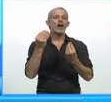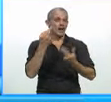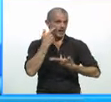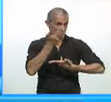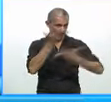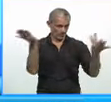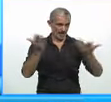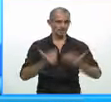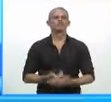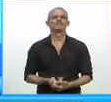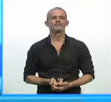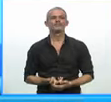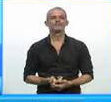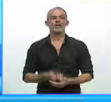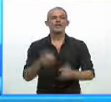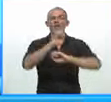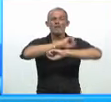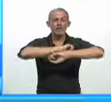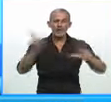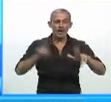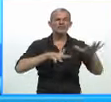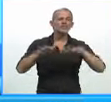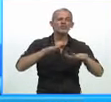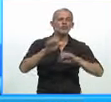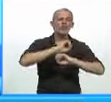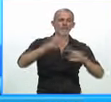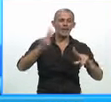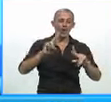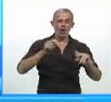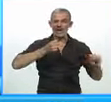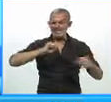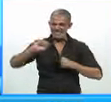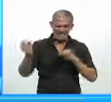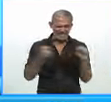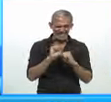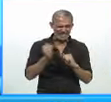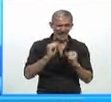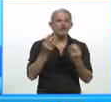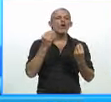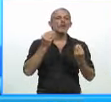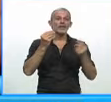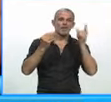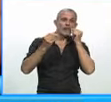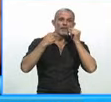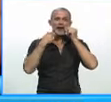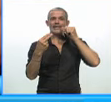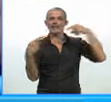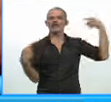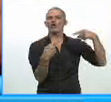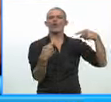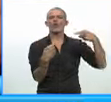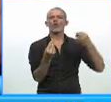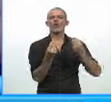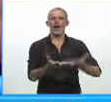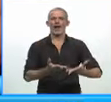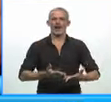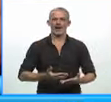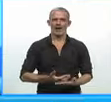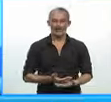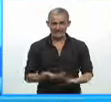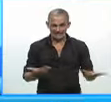esta oportunidad? Peores situaciones o situaciones de mayor tensión que pueden suceder entre padre o hijo. ¿Está